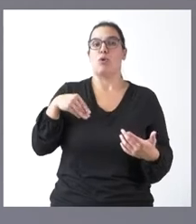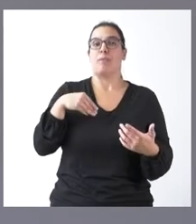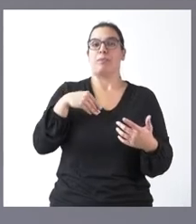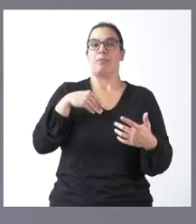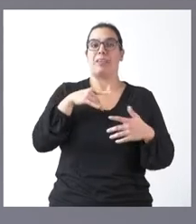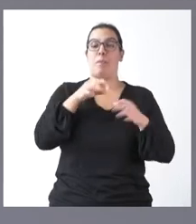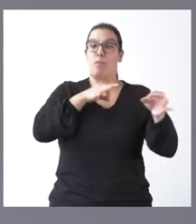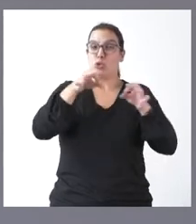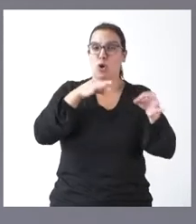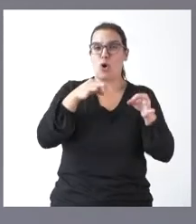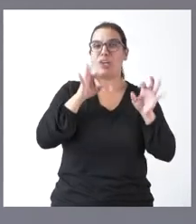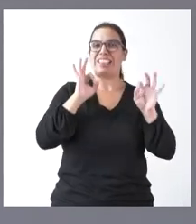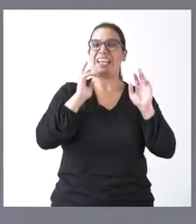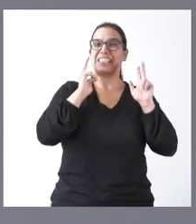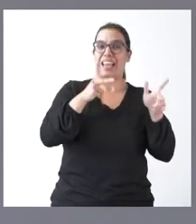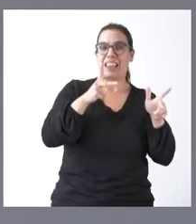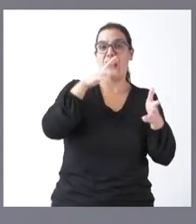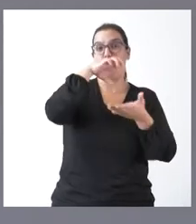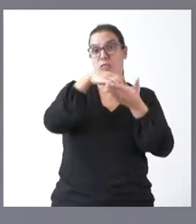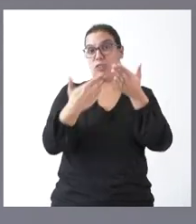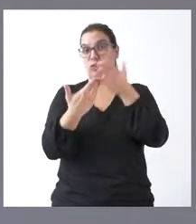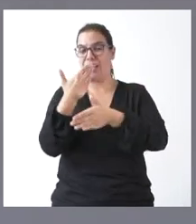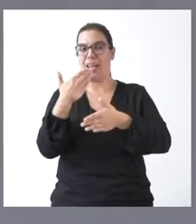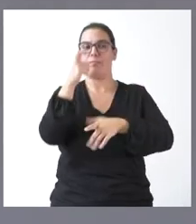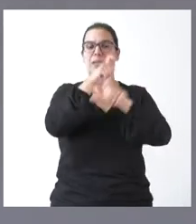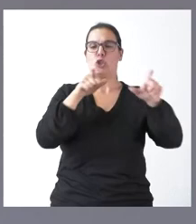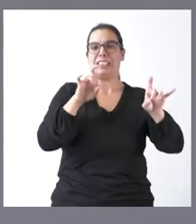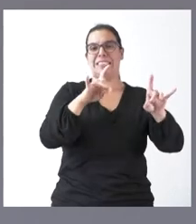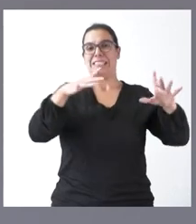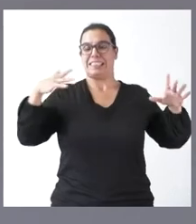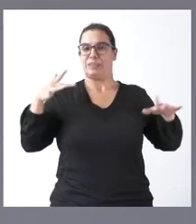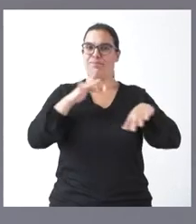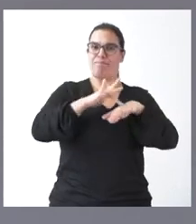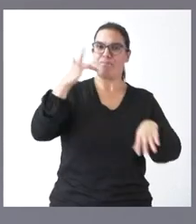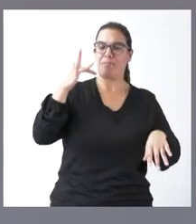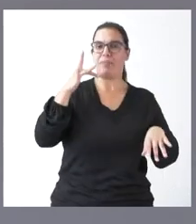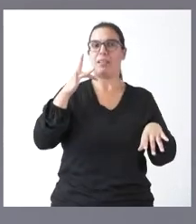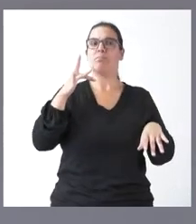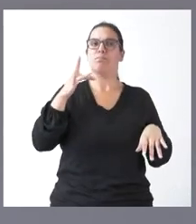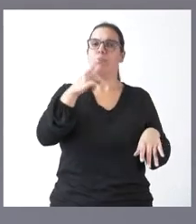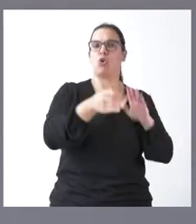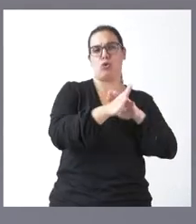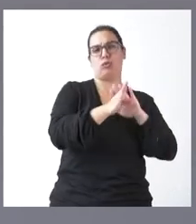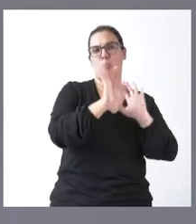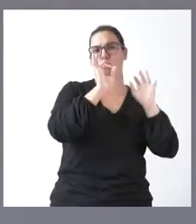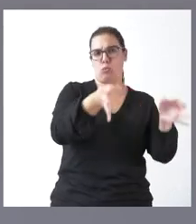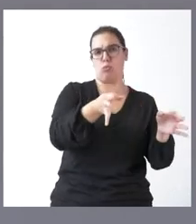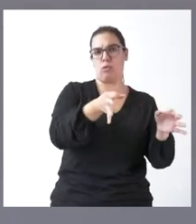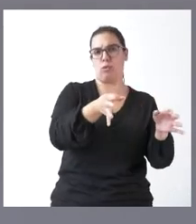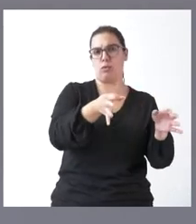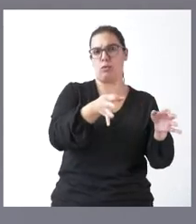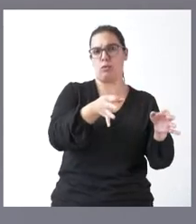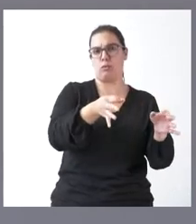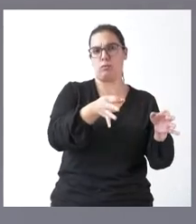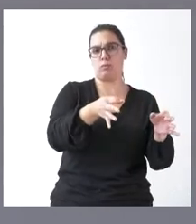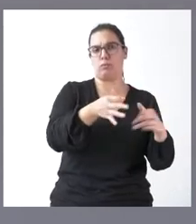protocolo hablando de personas tan sensibles como son las que están en residencias de personas mayores siga vigente Y eso yo creo que es